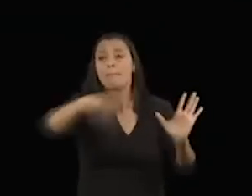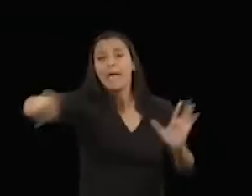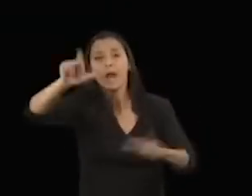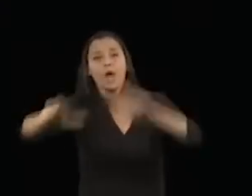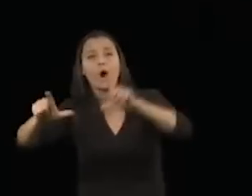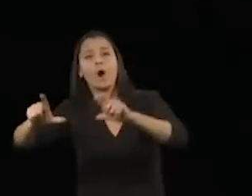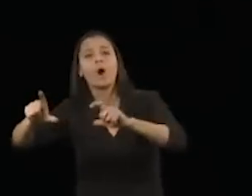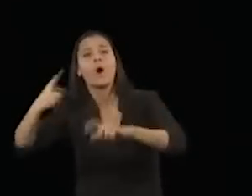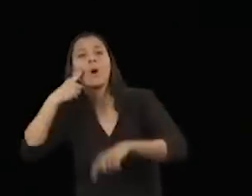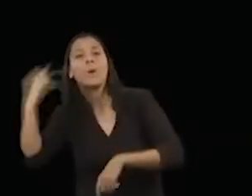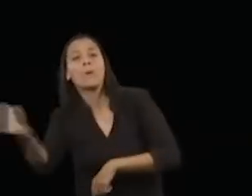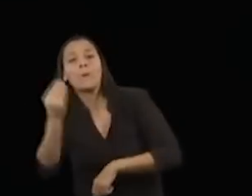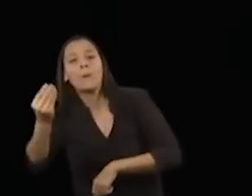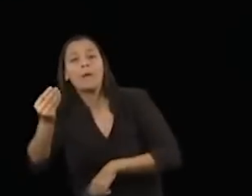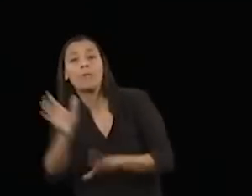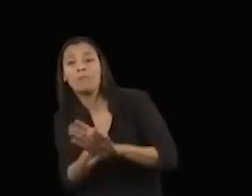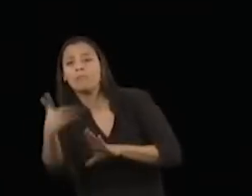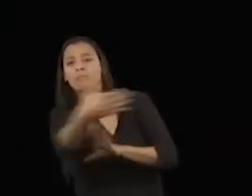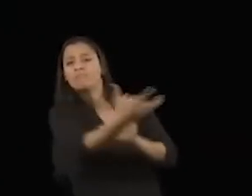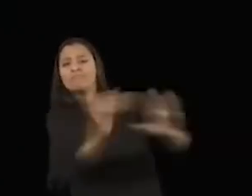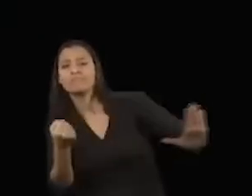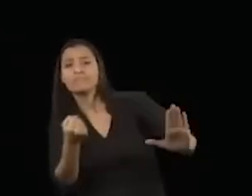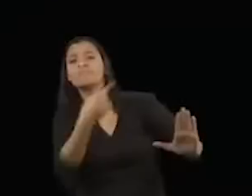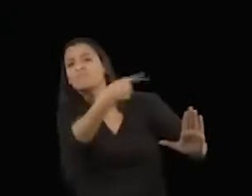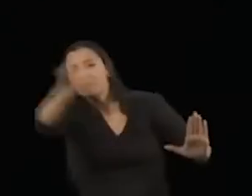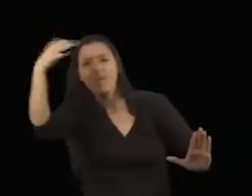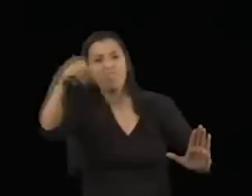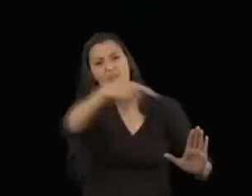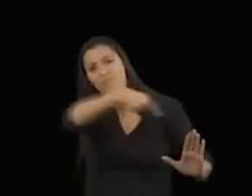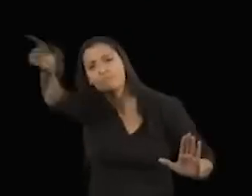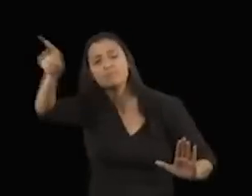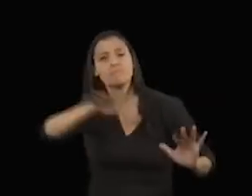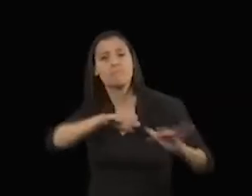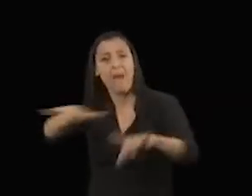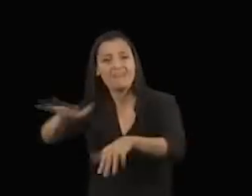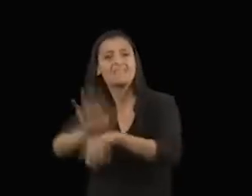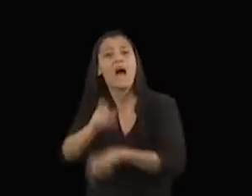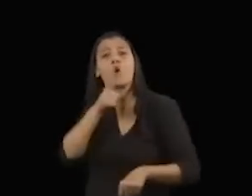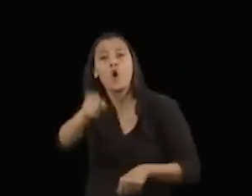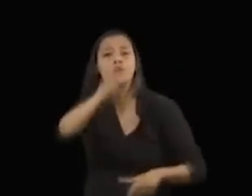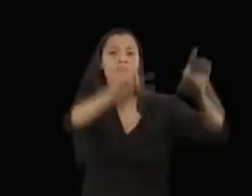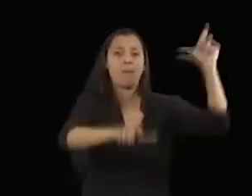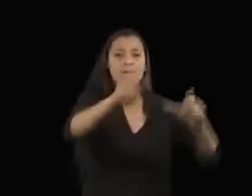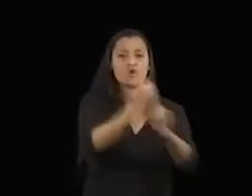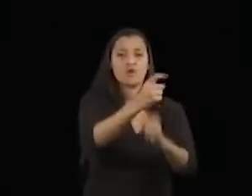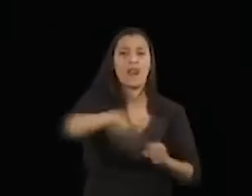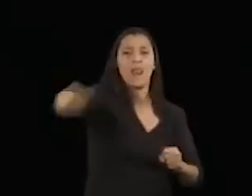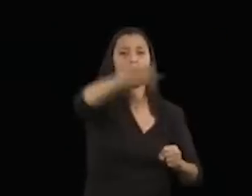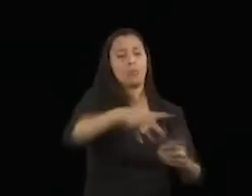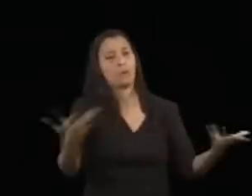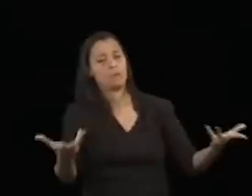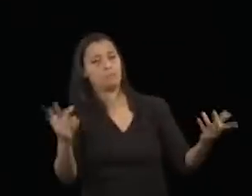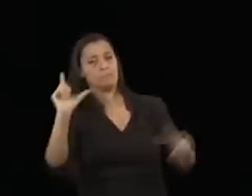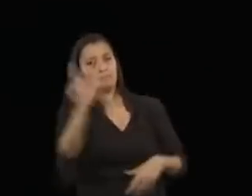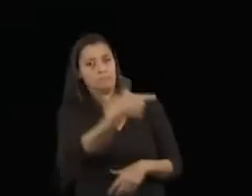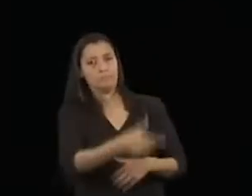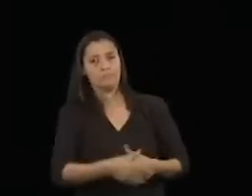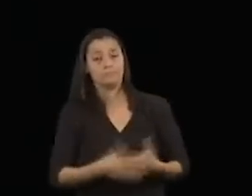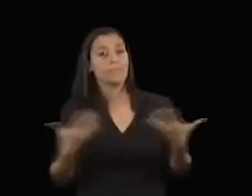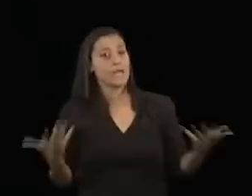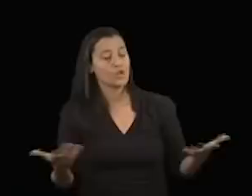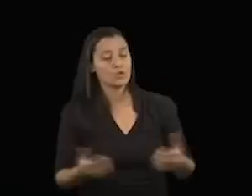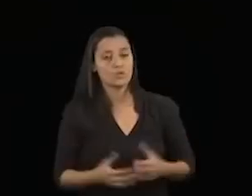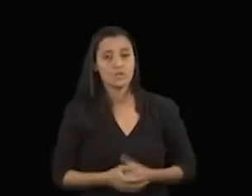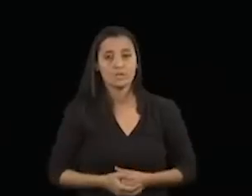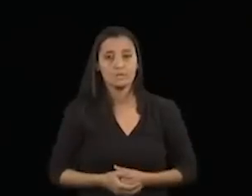pobreza y esclavizaban a la gente y la usaban para marchar en contra de los que laburan. Digamos, dantesco.